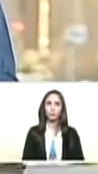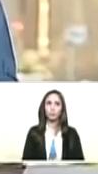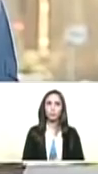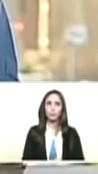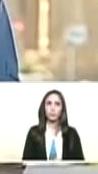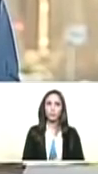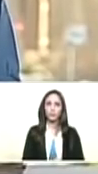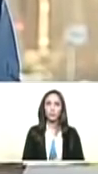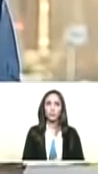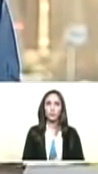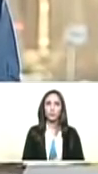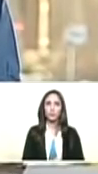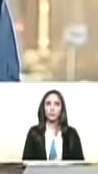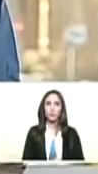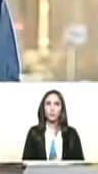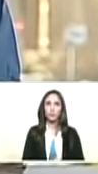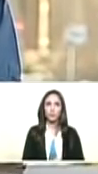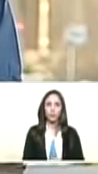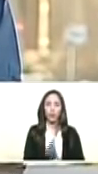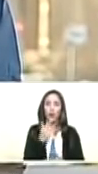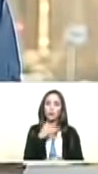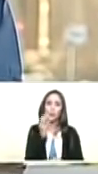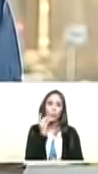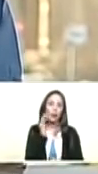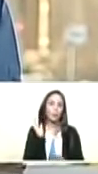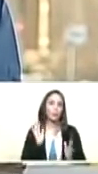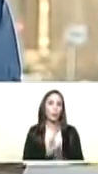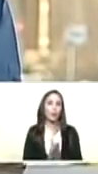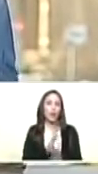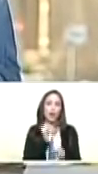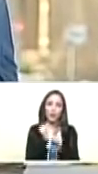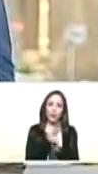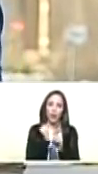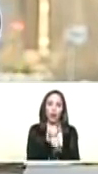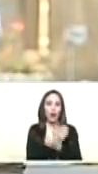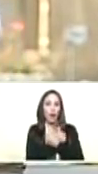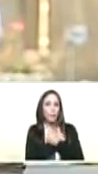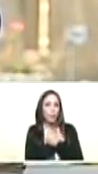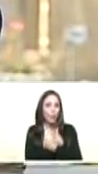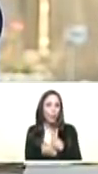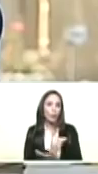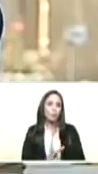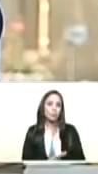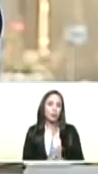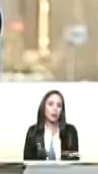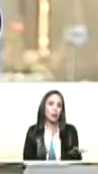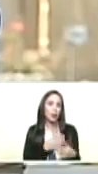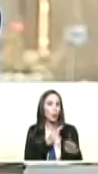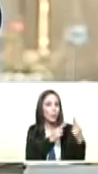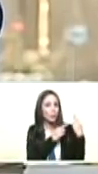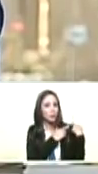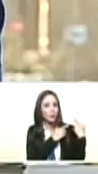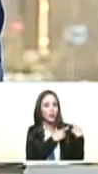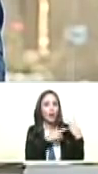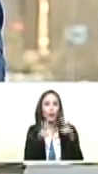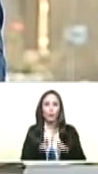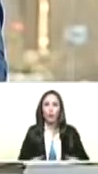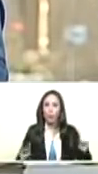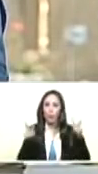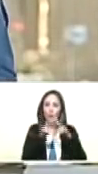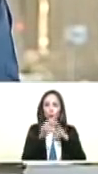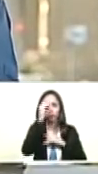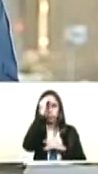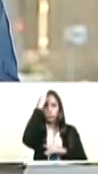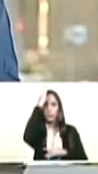debemos hacerlo con dedicación, con amor. Dedicación y amor por el pueblo. Con capacidad